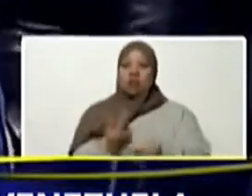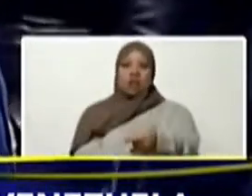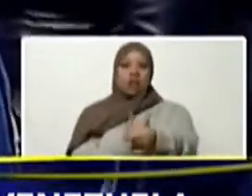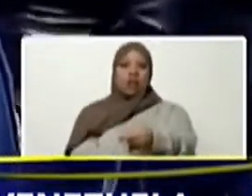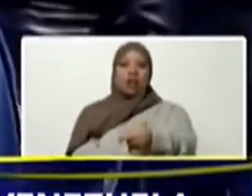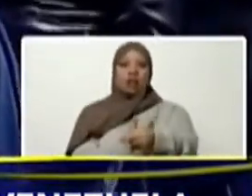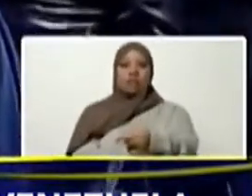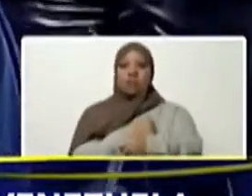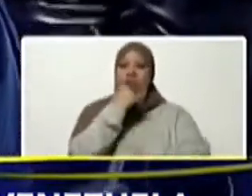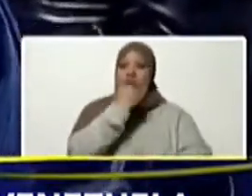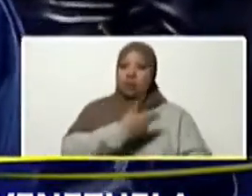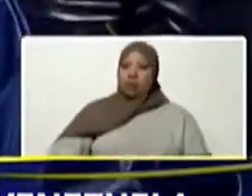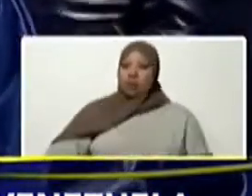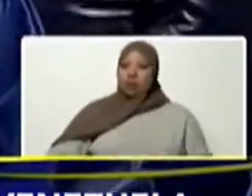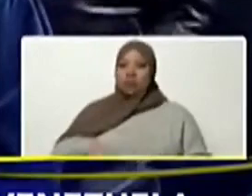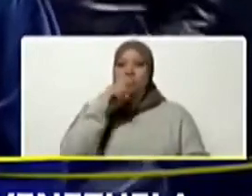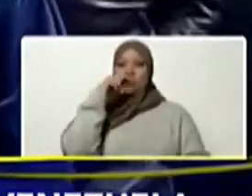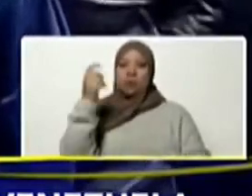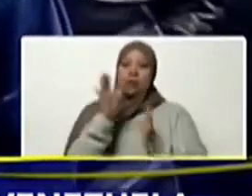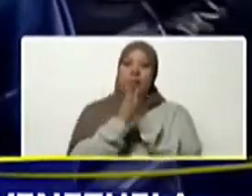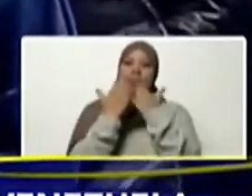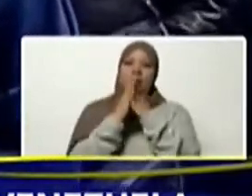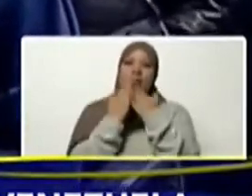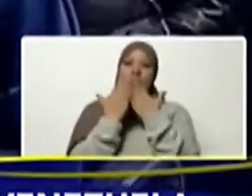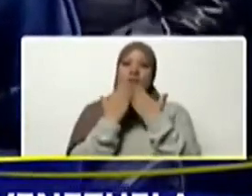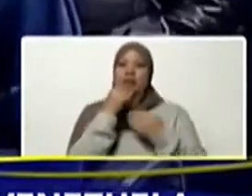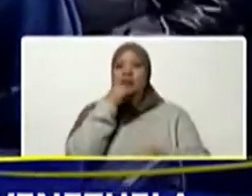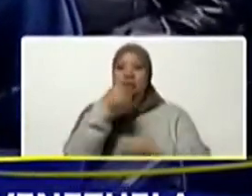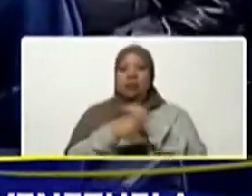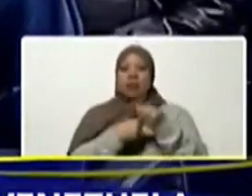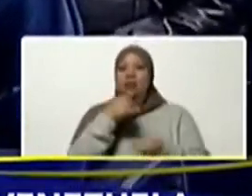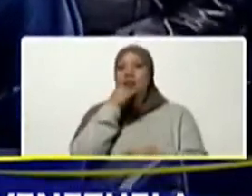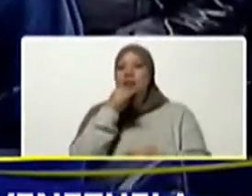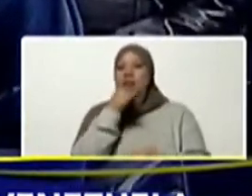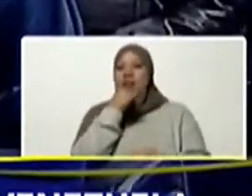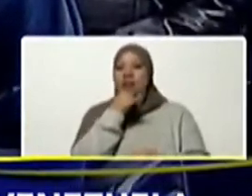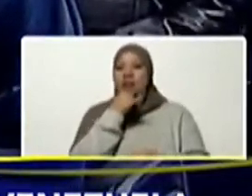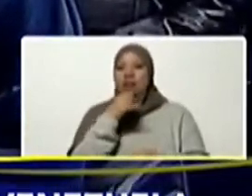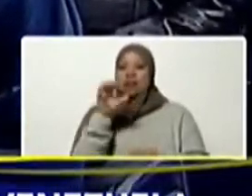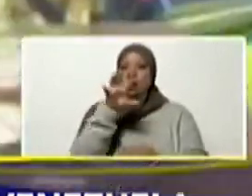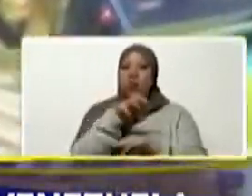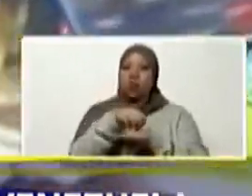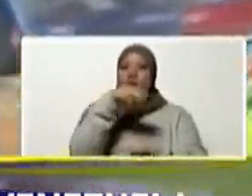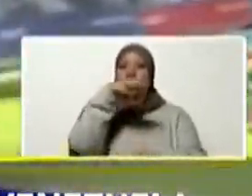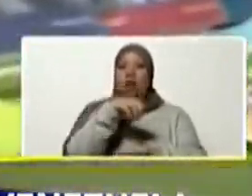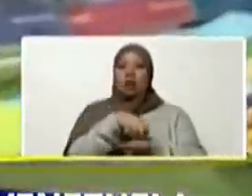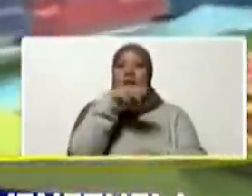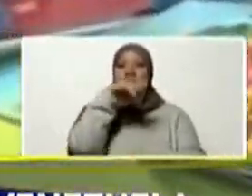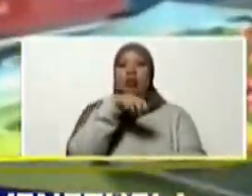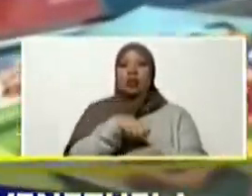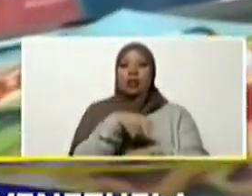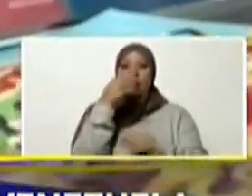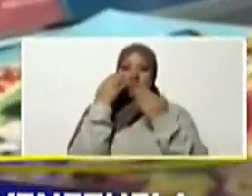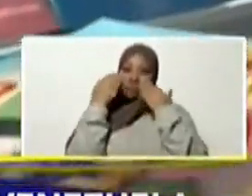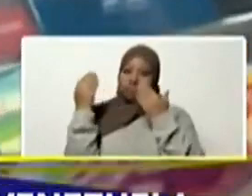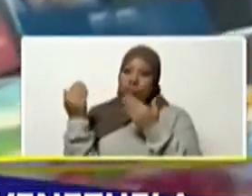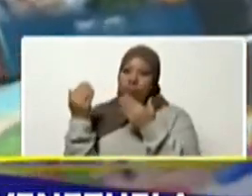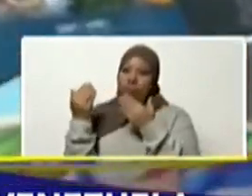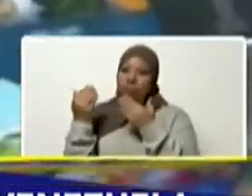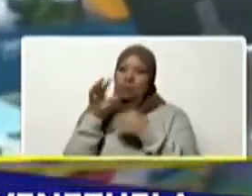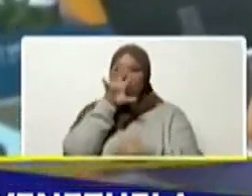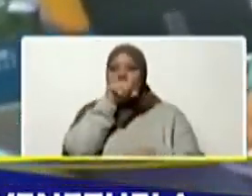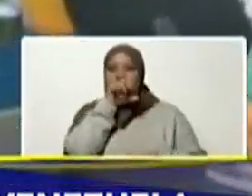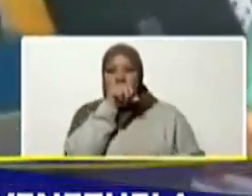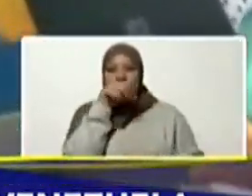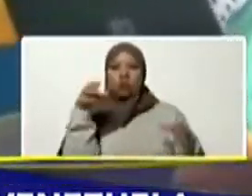Raúl Casal, presidente del Centro Nacional del Libro, director del Perro y la Rana, viceministro además, yo creo que esta es una de las